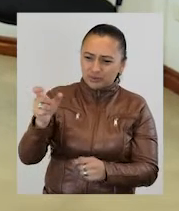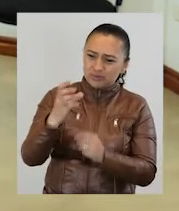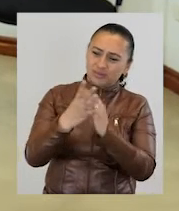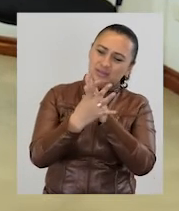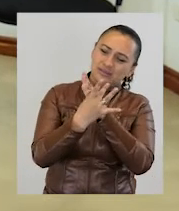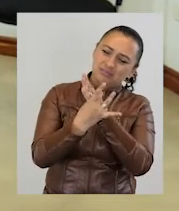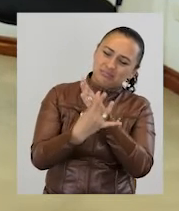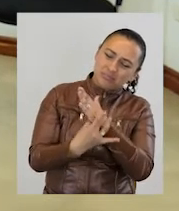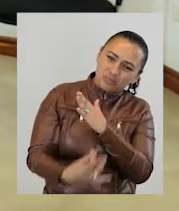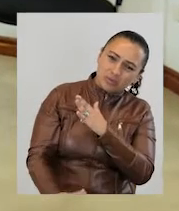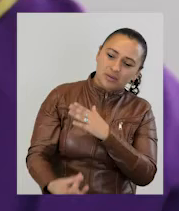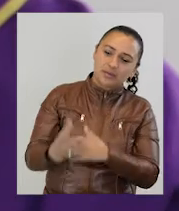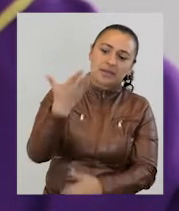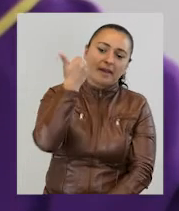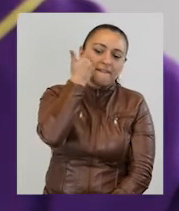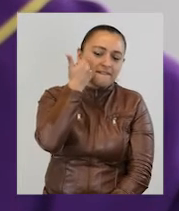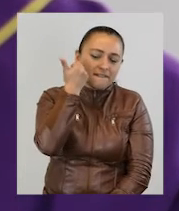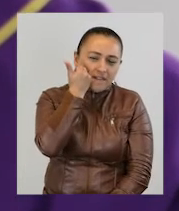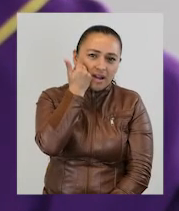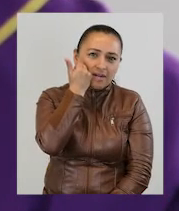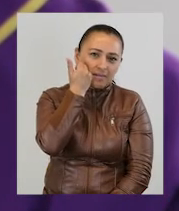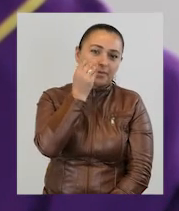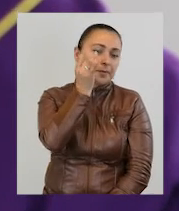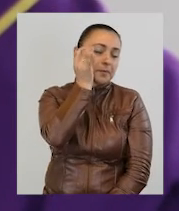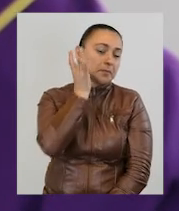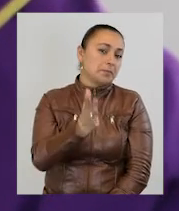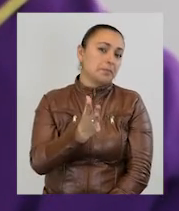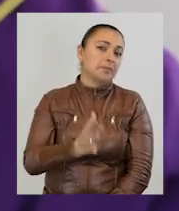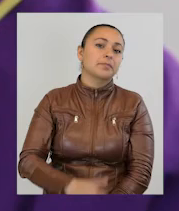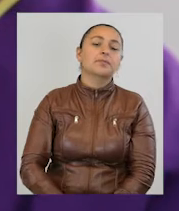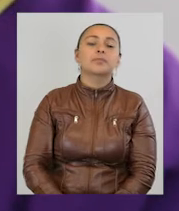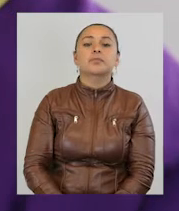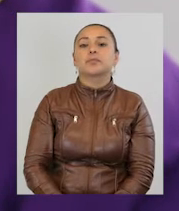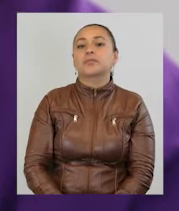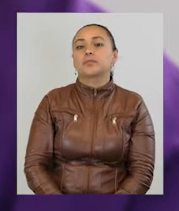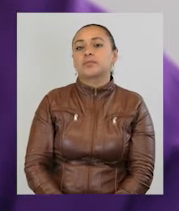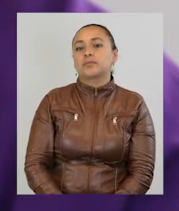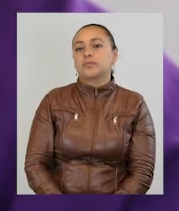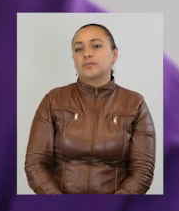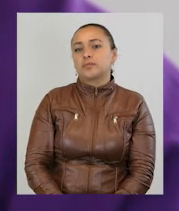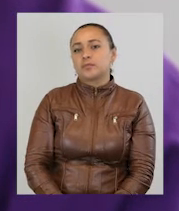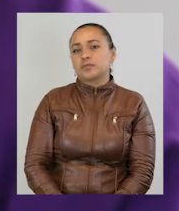los rostros de la pobreza, de la enfermedad, de la miseria.